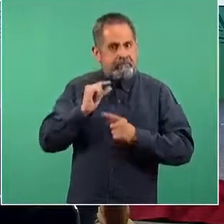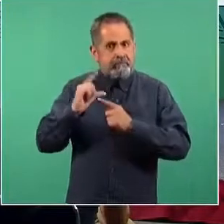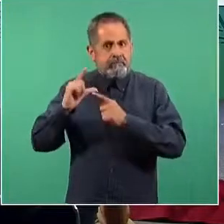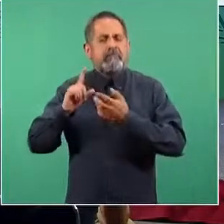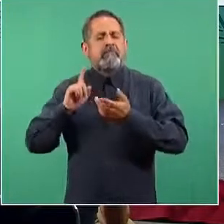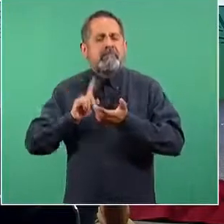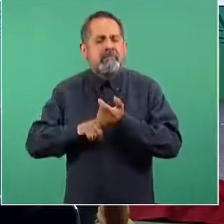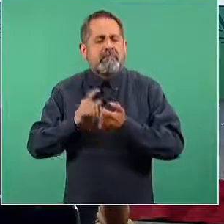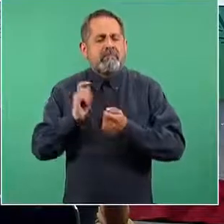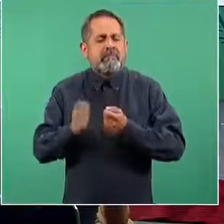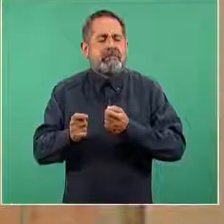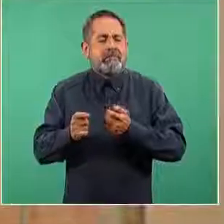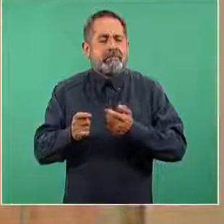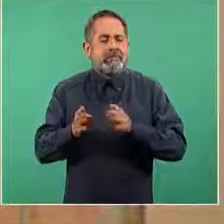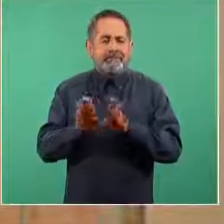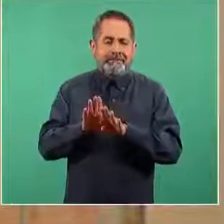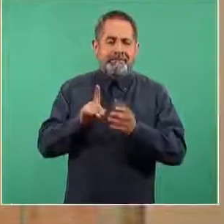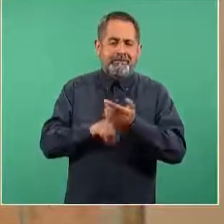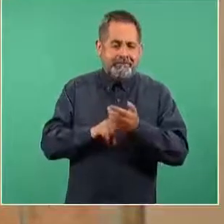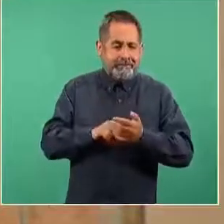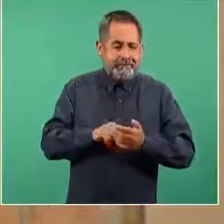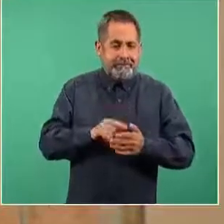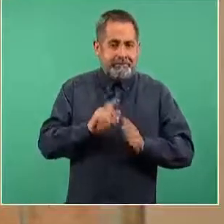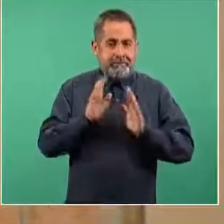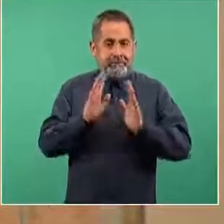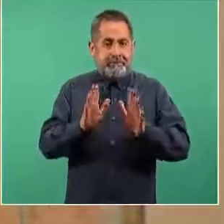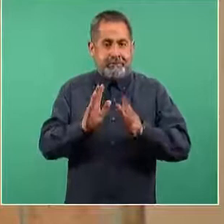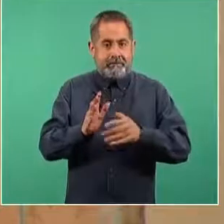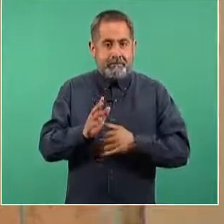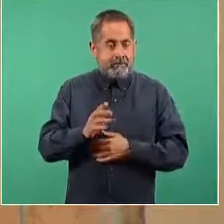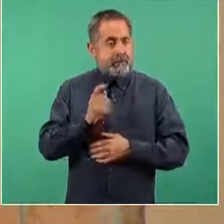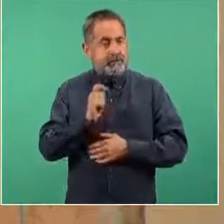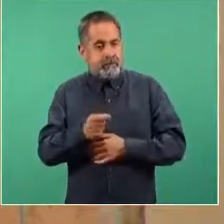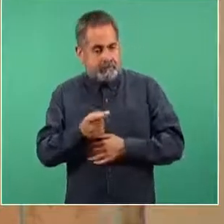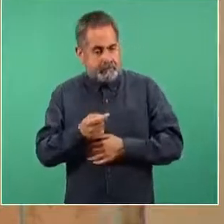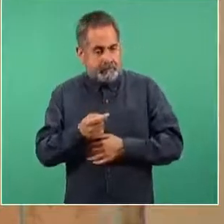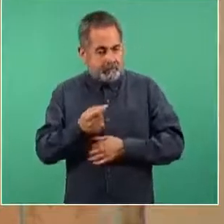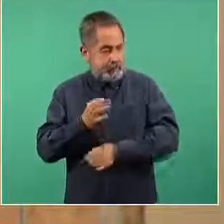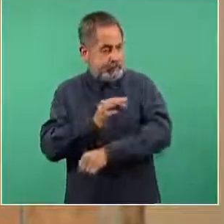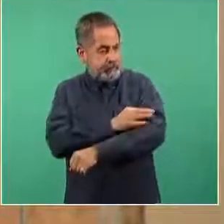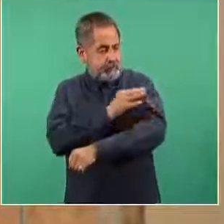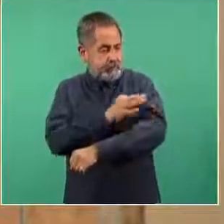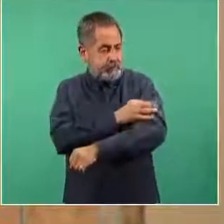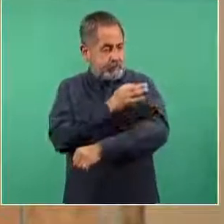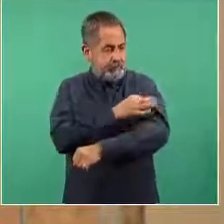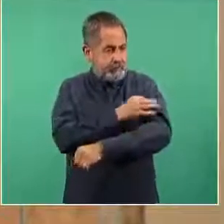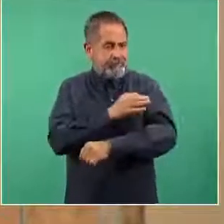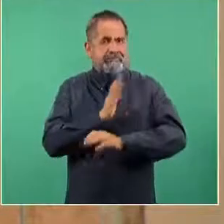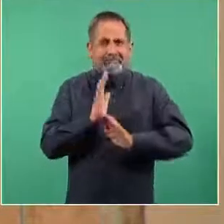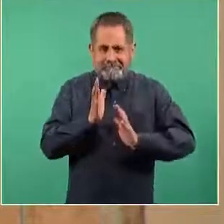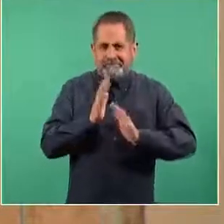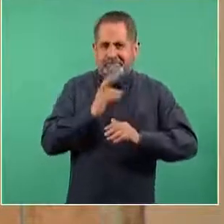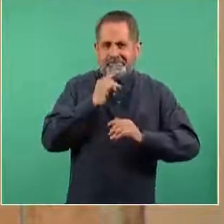importante todos los días, que son las personas que tienen ya un esquema de vacunación completo. Por el día de hoy